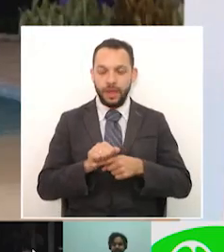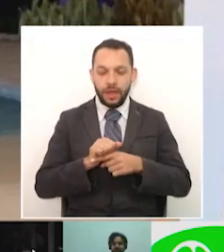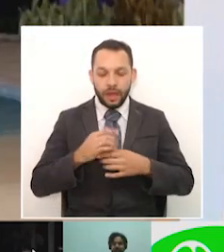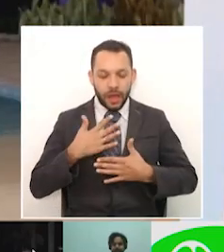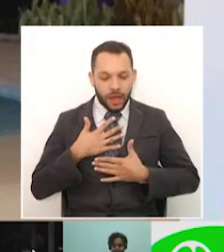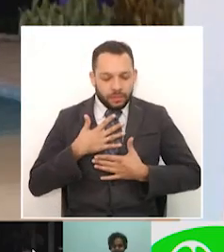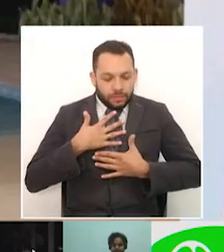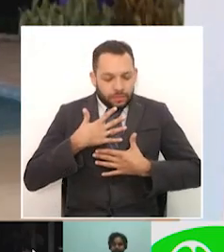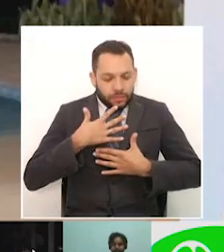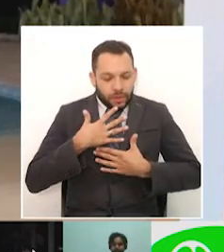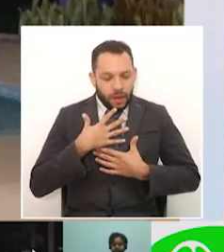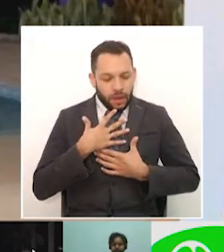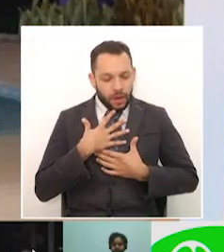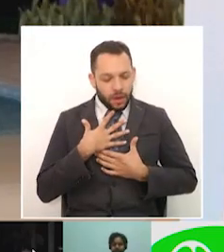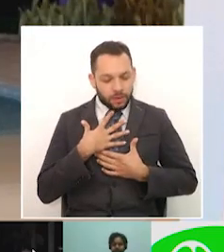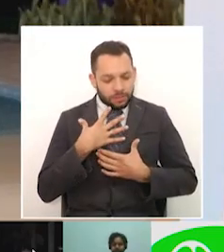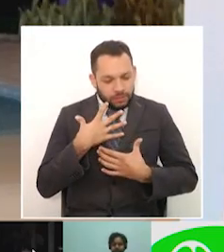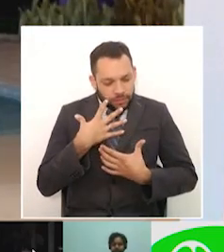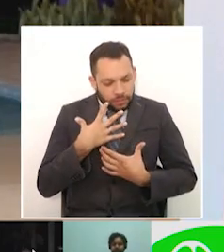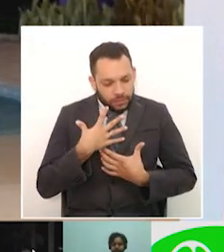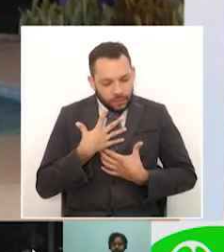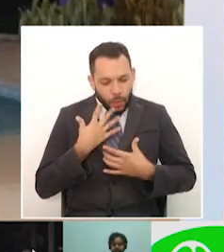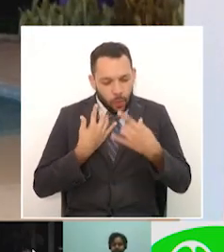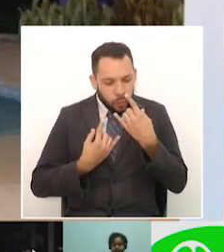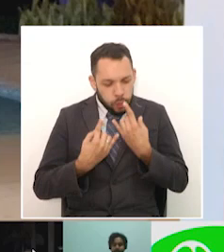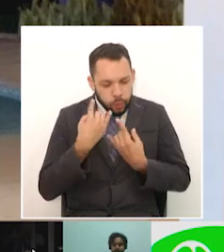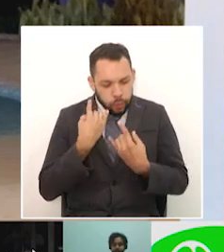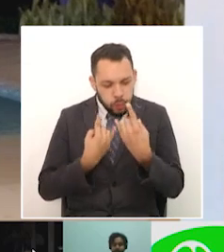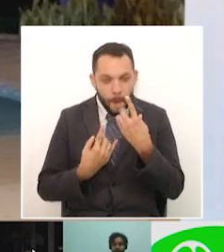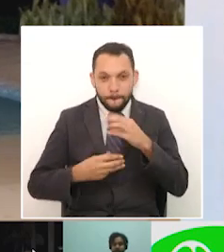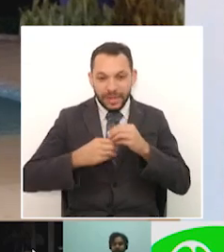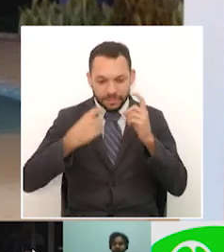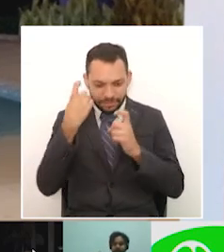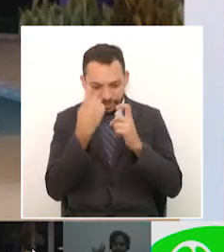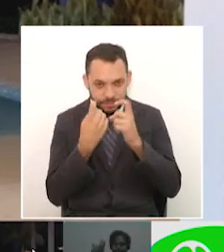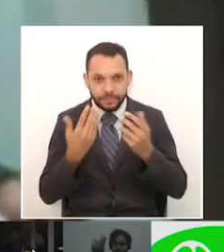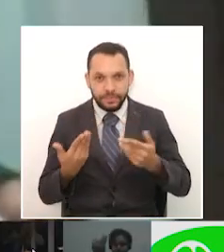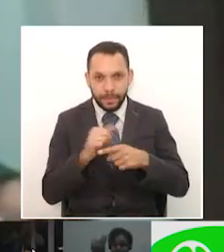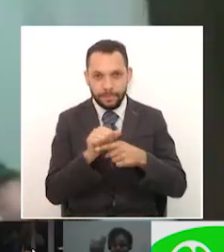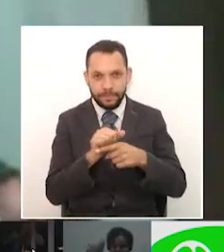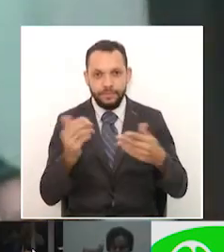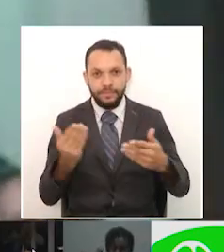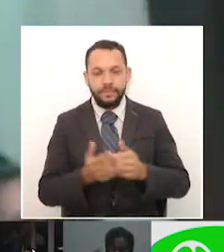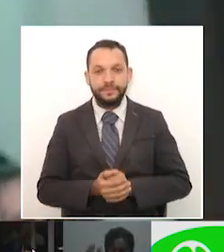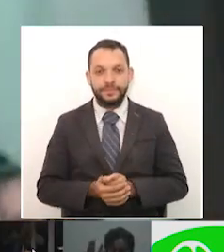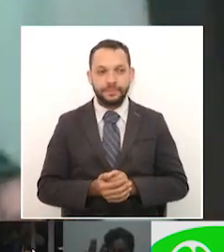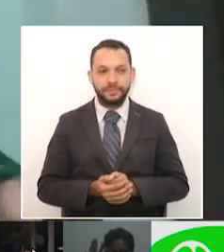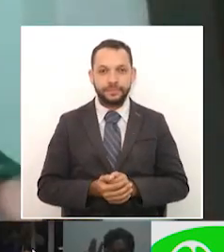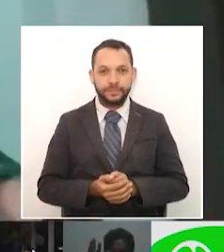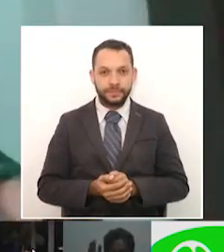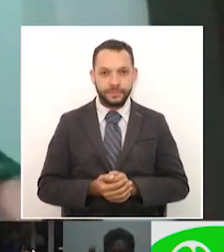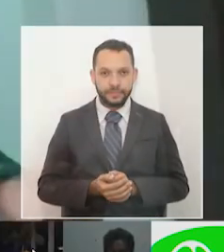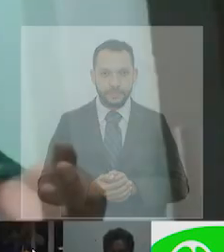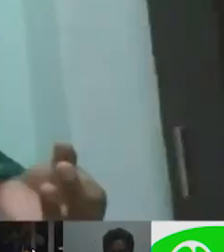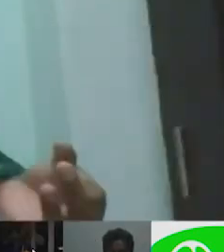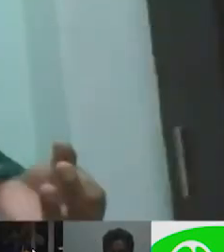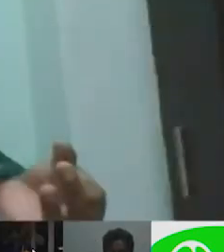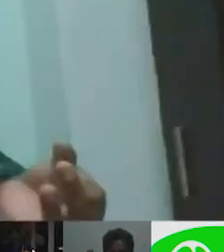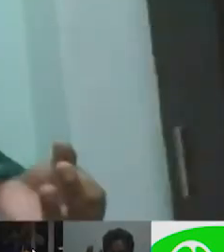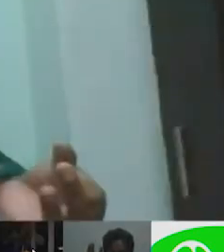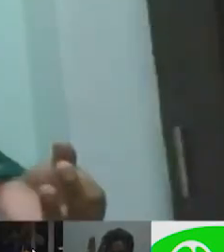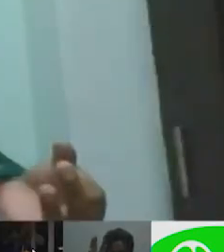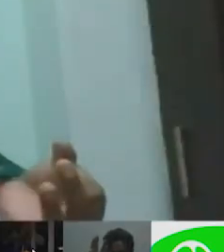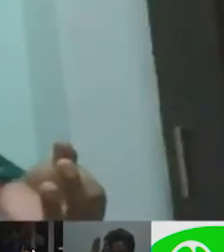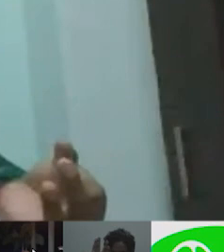y posteriormente un ejercicio corto de meditación. Go ahead, my friend. So for this practice, you simply